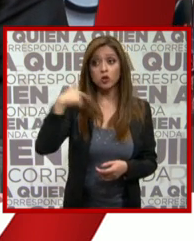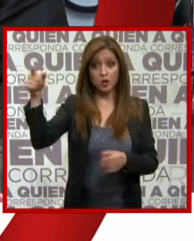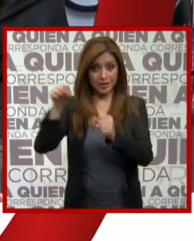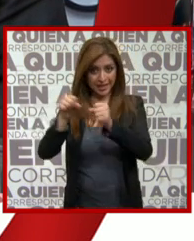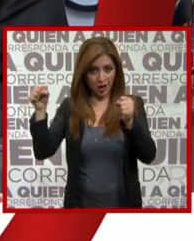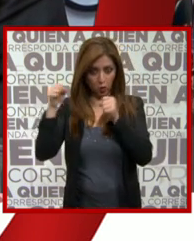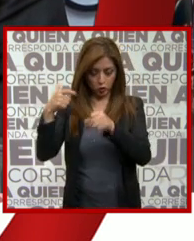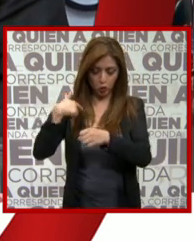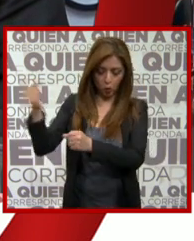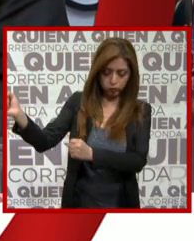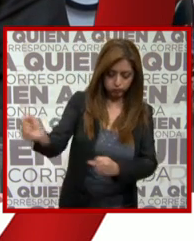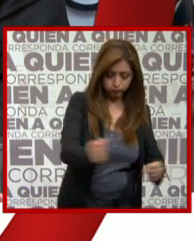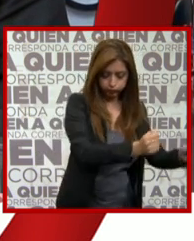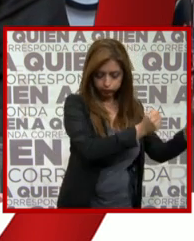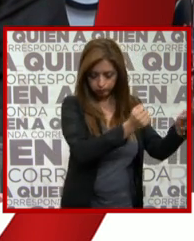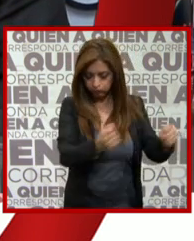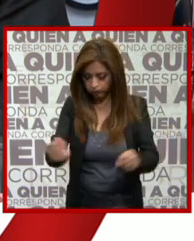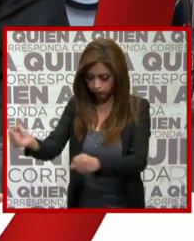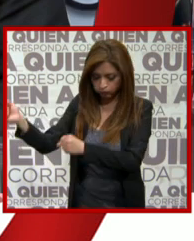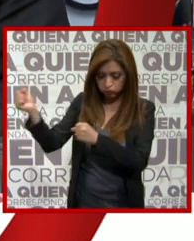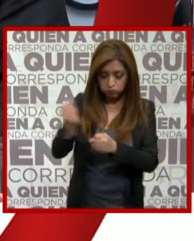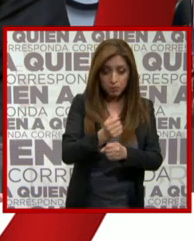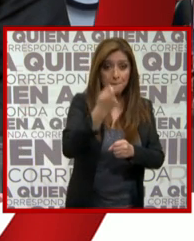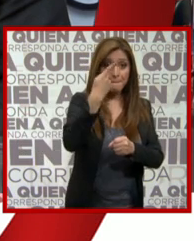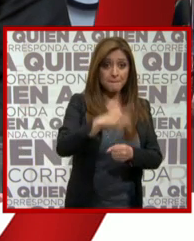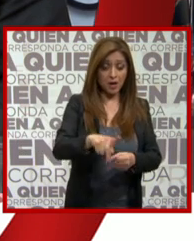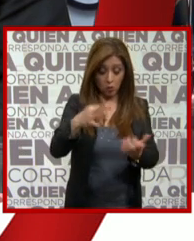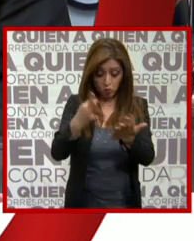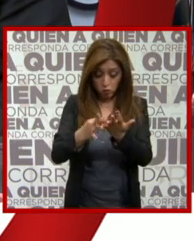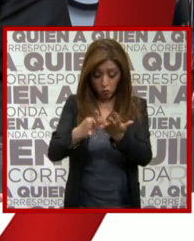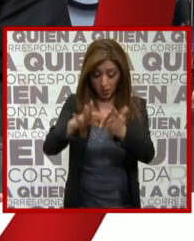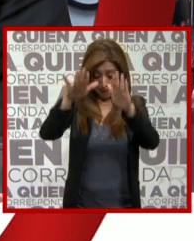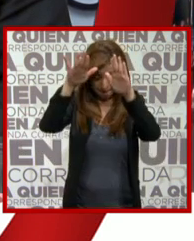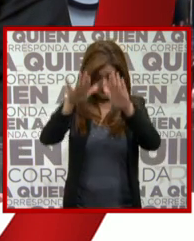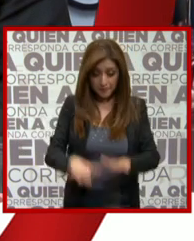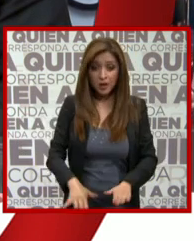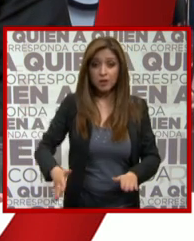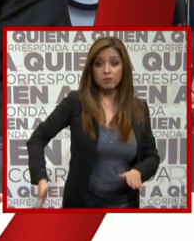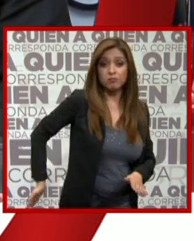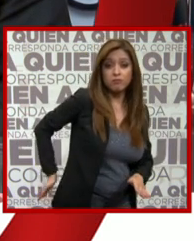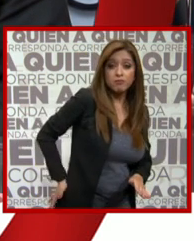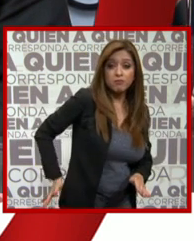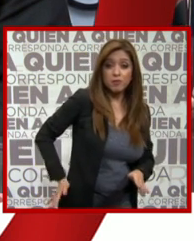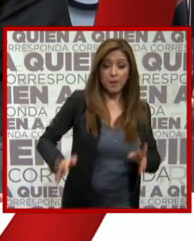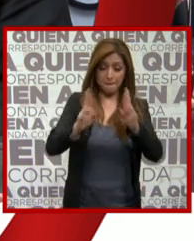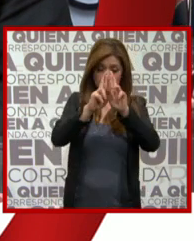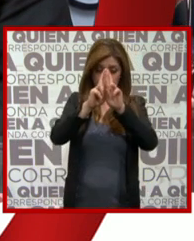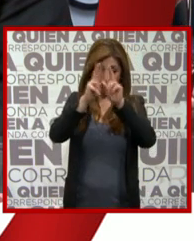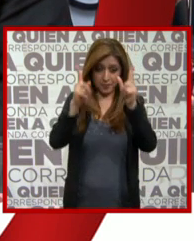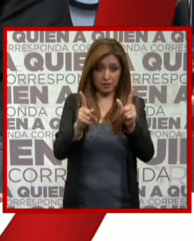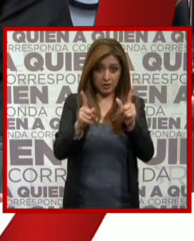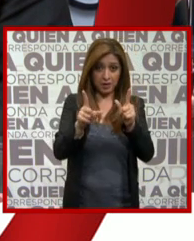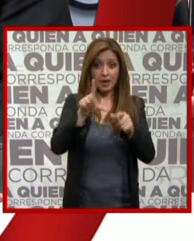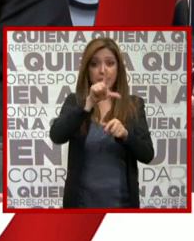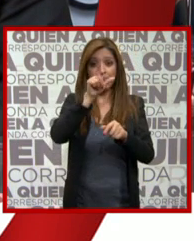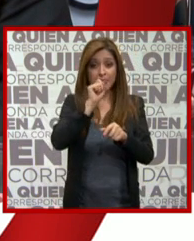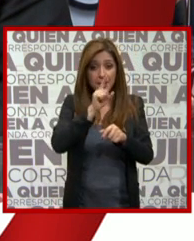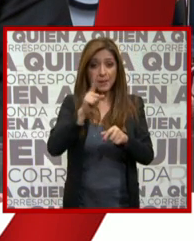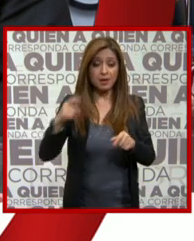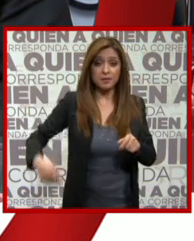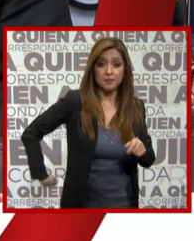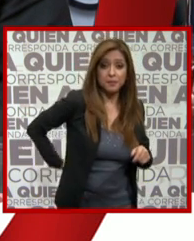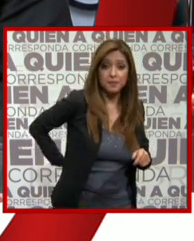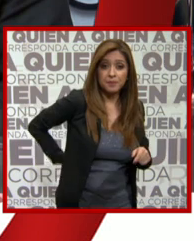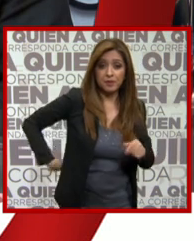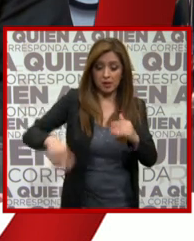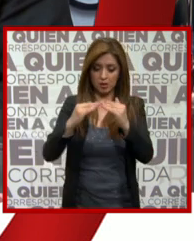un accidente, me caí, se rompió la lámina de asbesto. Caí, me fracturé la pelvis, tuve ruptura de pelvis. Se me subió el disco lumbar del lado